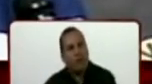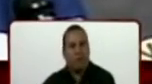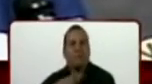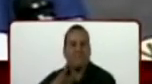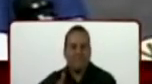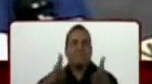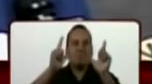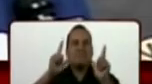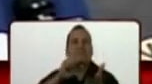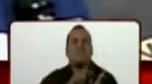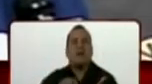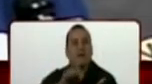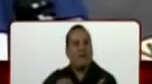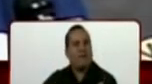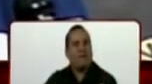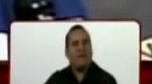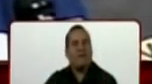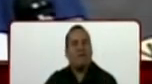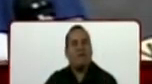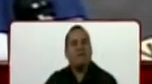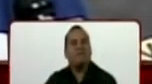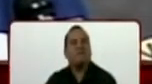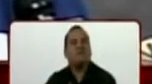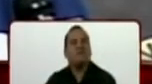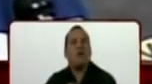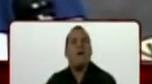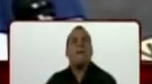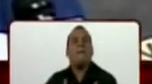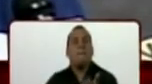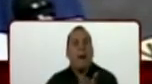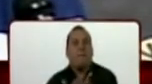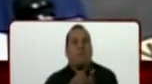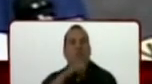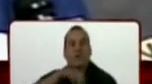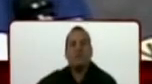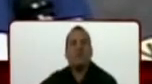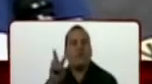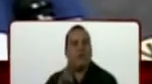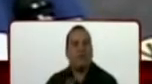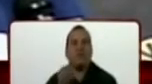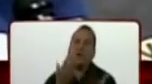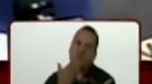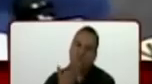escribir una parte de la historia de la patria venezolana. Muchas gracias.